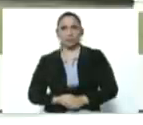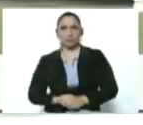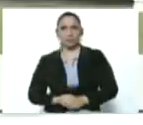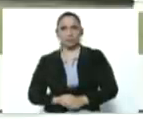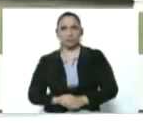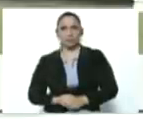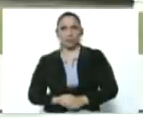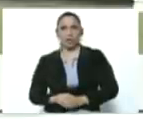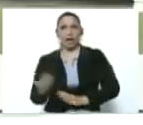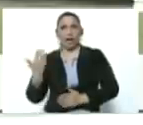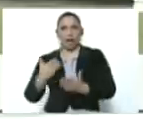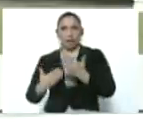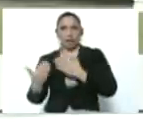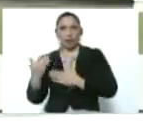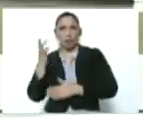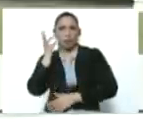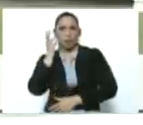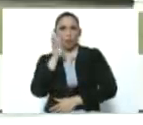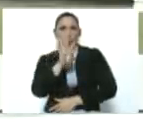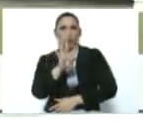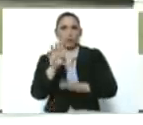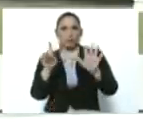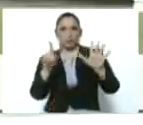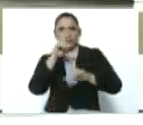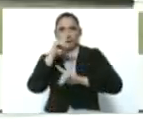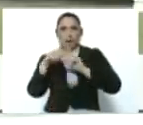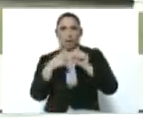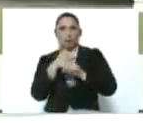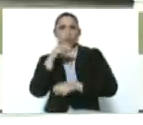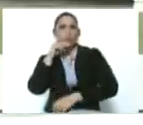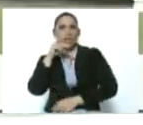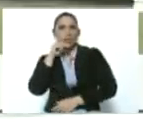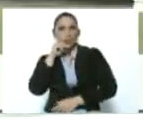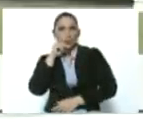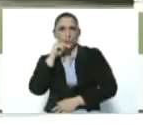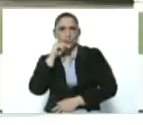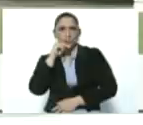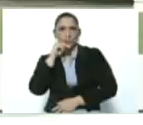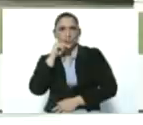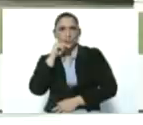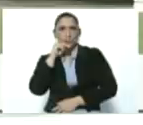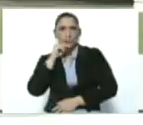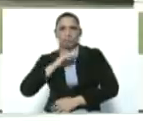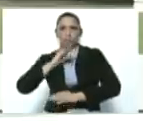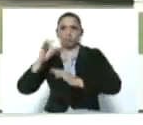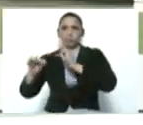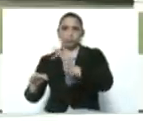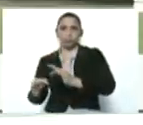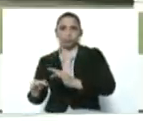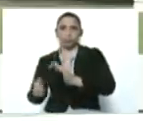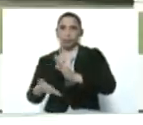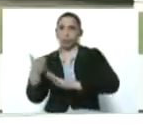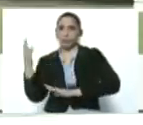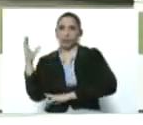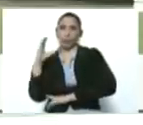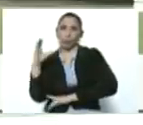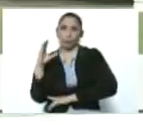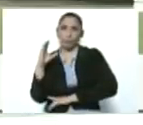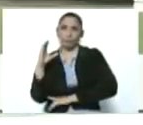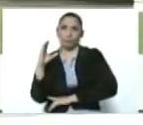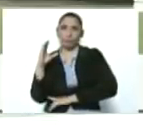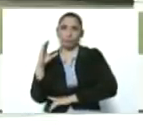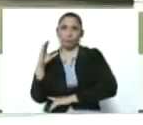anterior que les decía de la mujer de 46 años un ético te lo llevaron para colombia